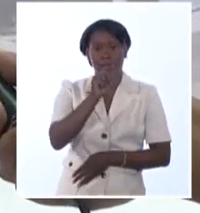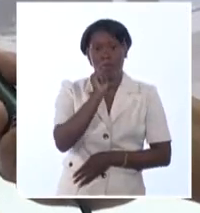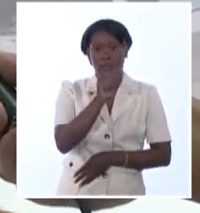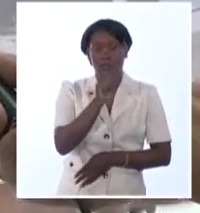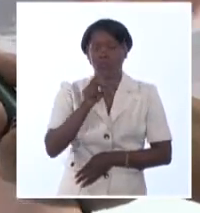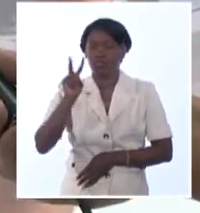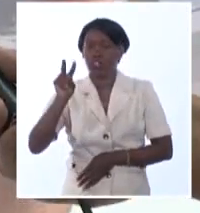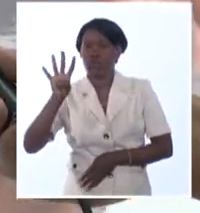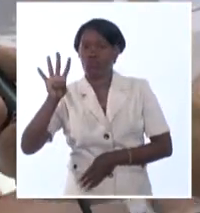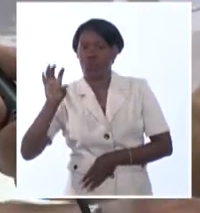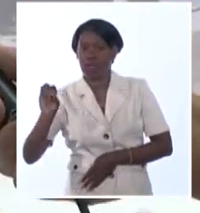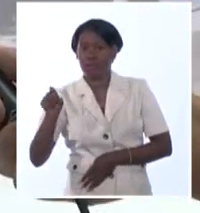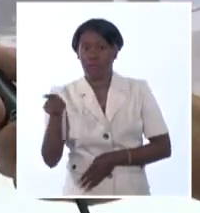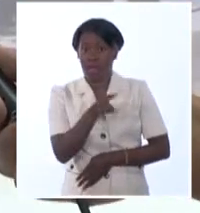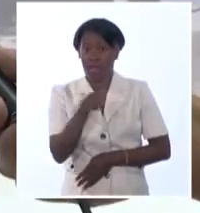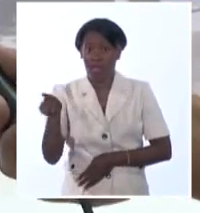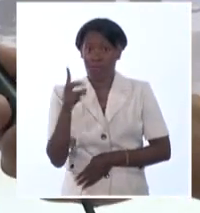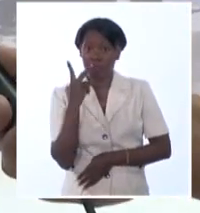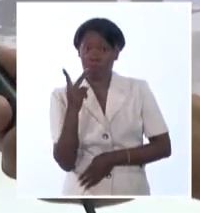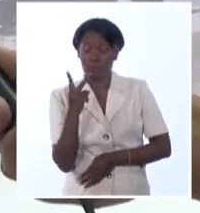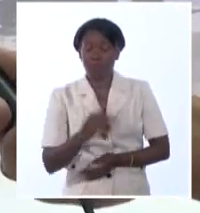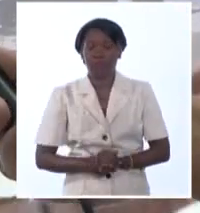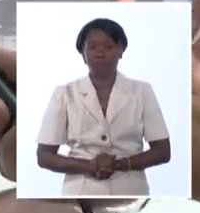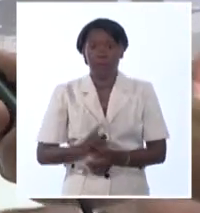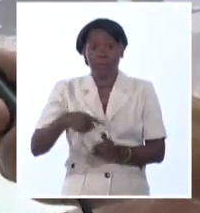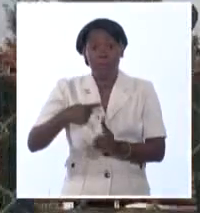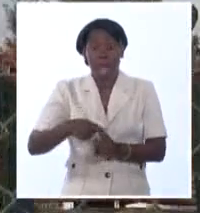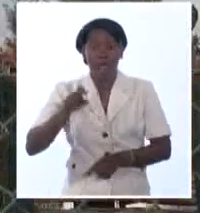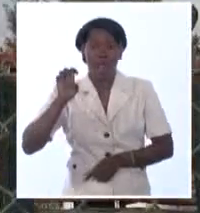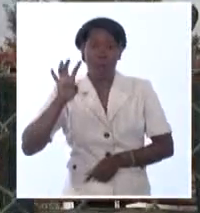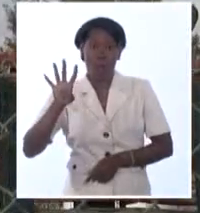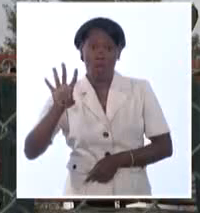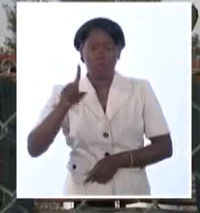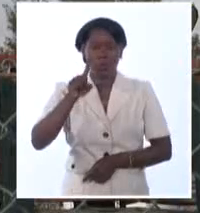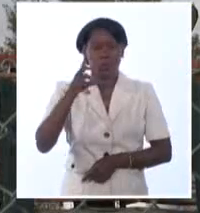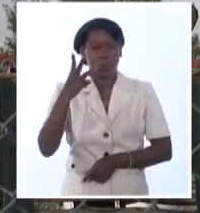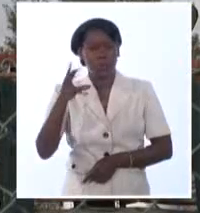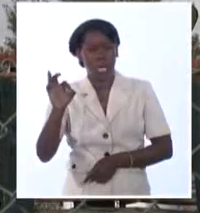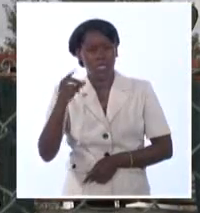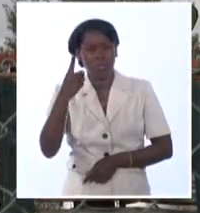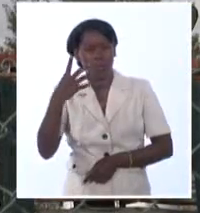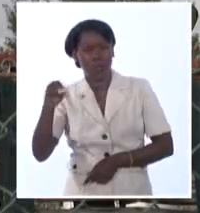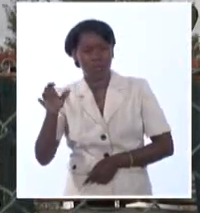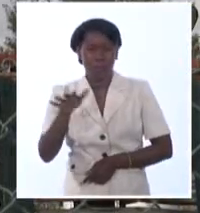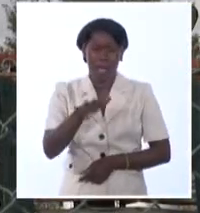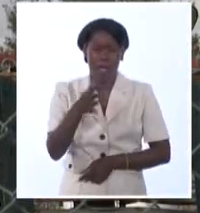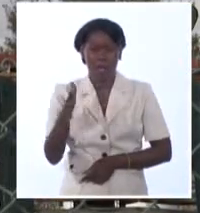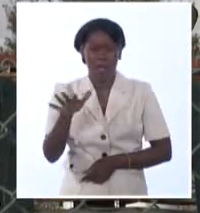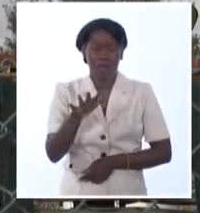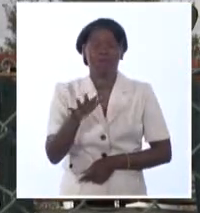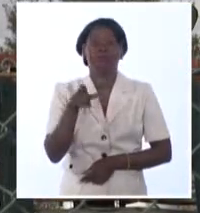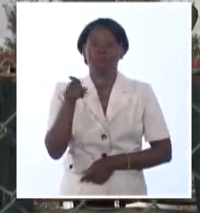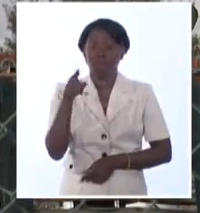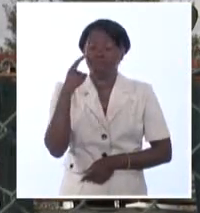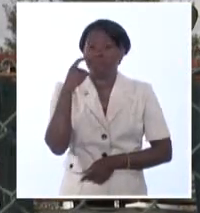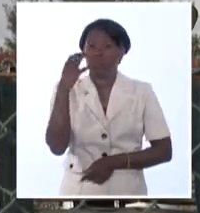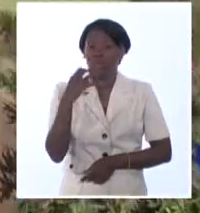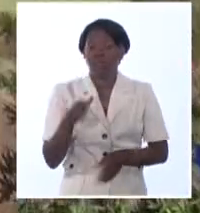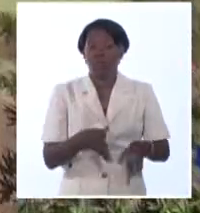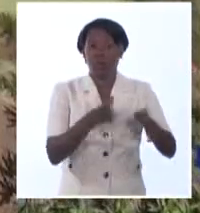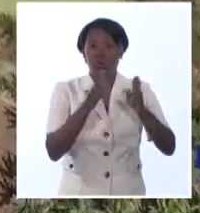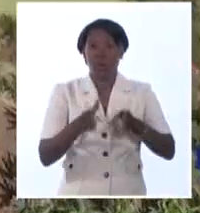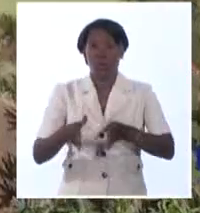al sistema. Y la unidad 4, la termoeléctrica de los malos de Césped, entre 130, 140 megawatts, es un aporte evidentemente importante